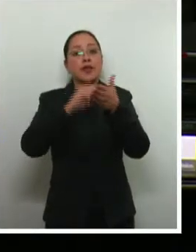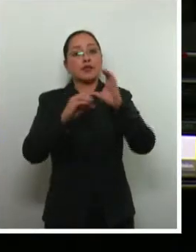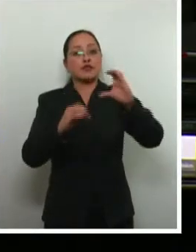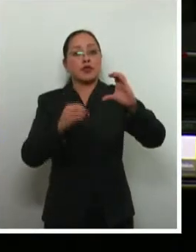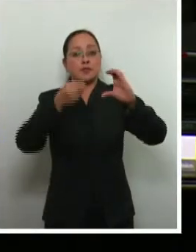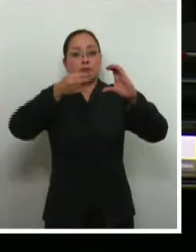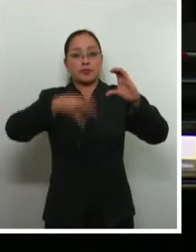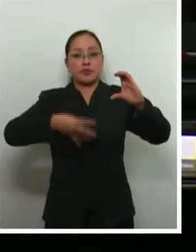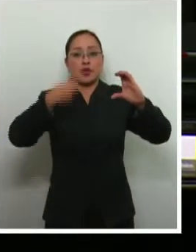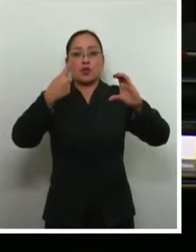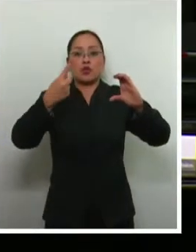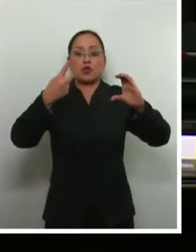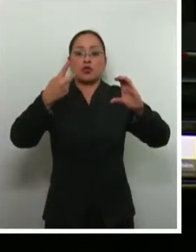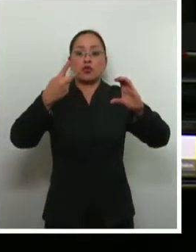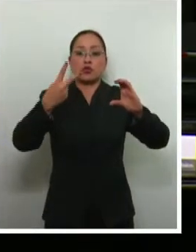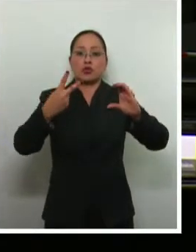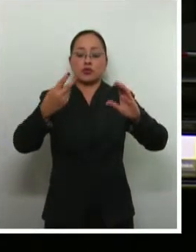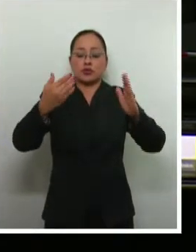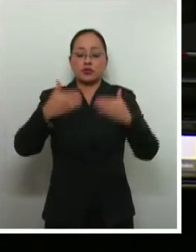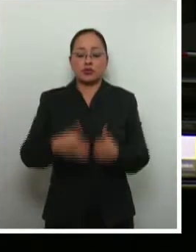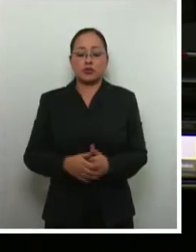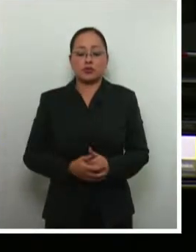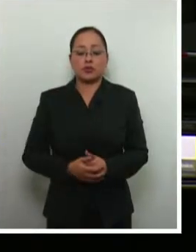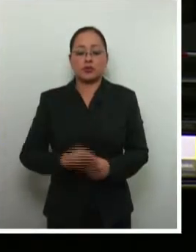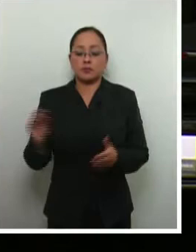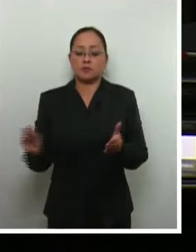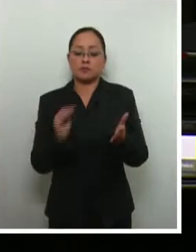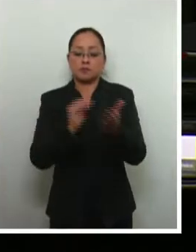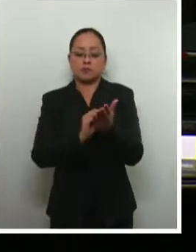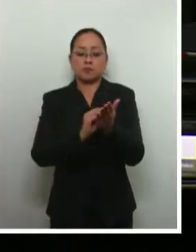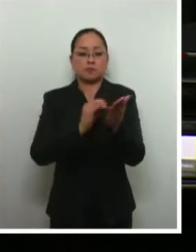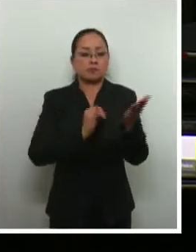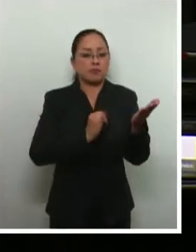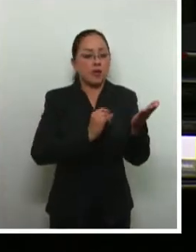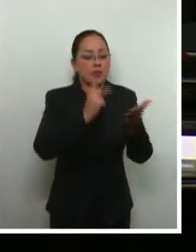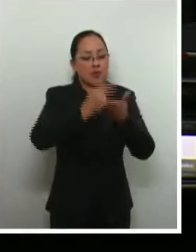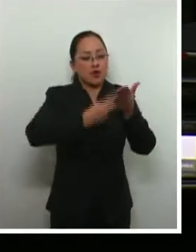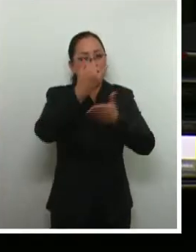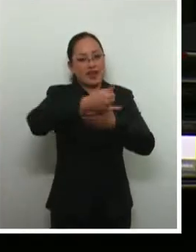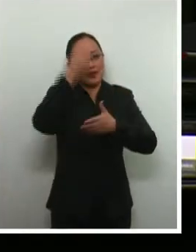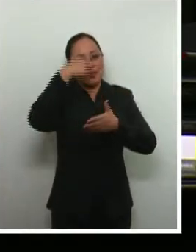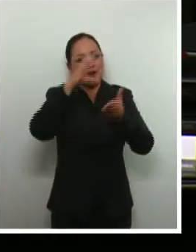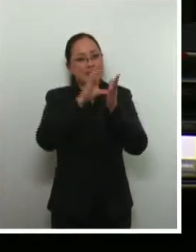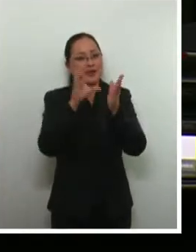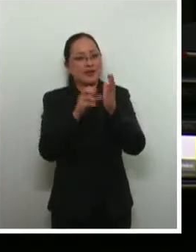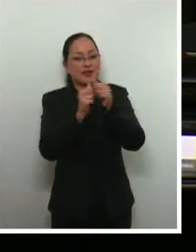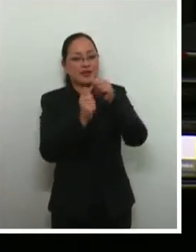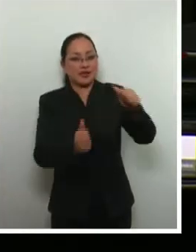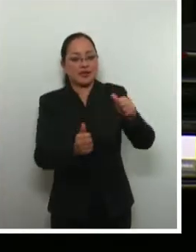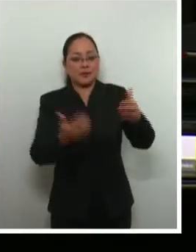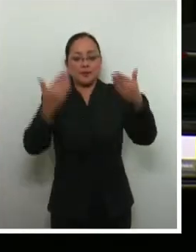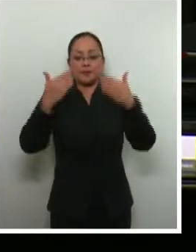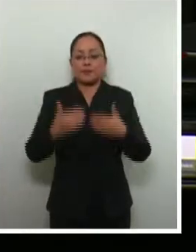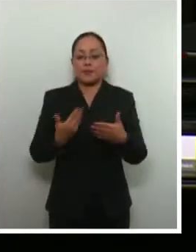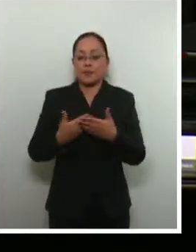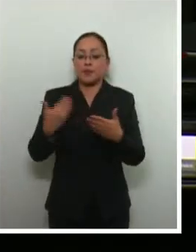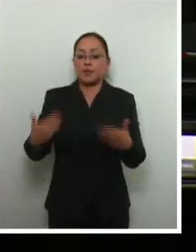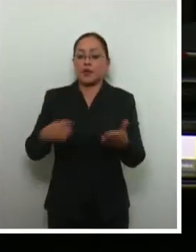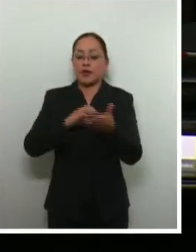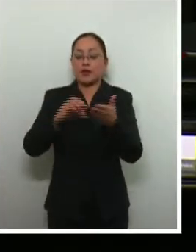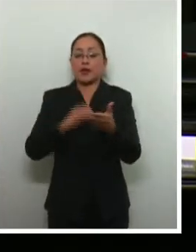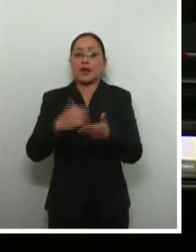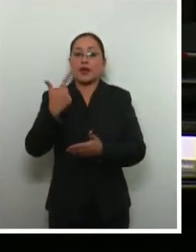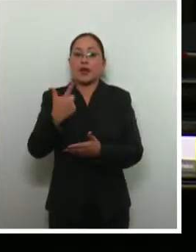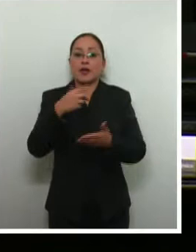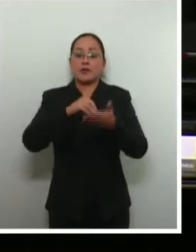sus numerales 1 y 2. Intégrense al proyecto de decreto. Por lo que se refiere al inciso